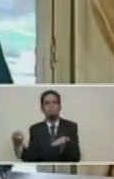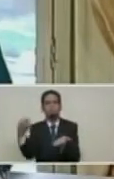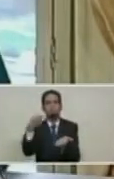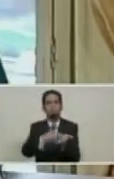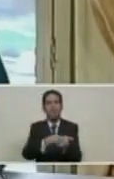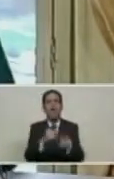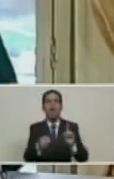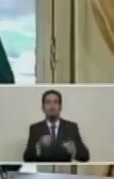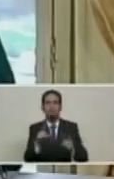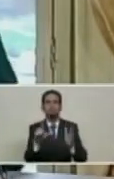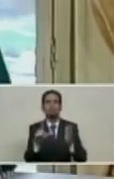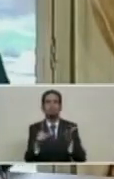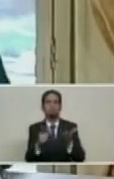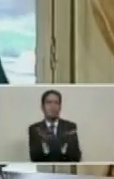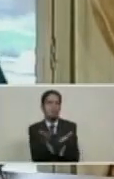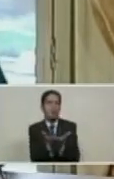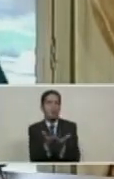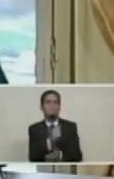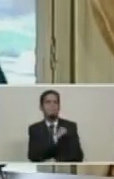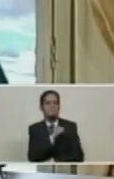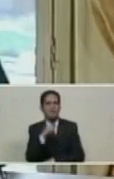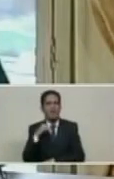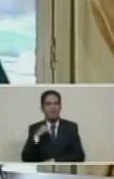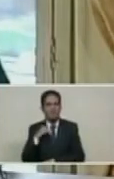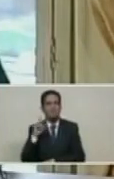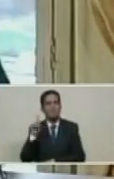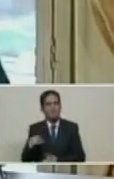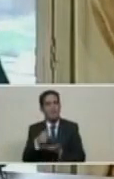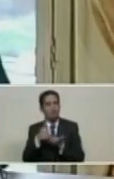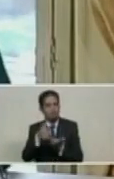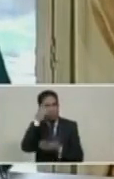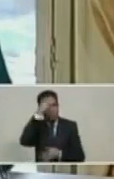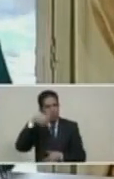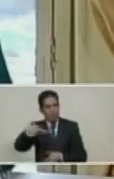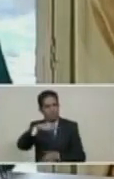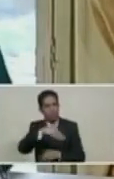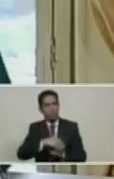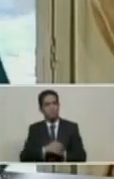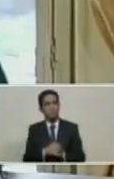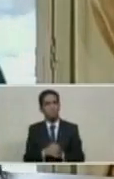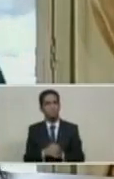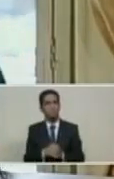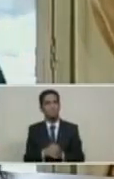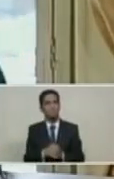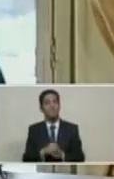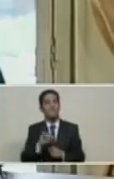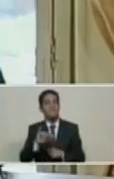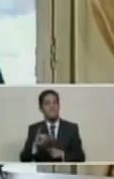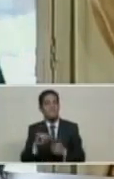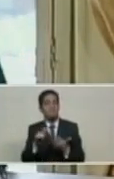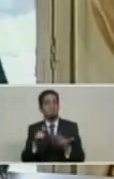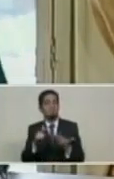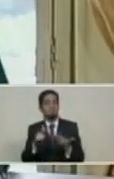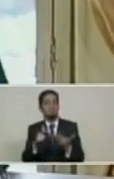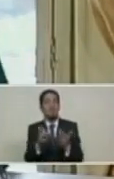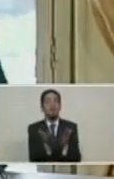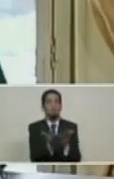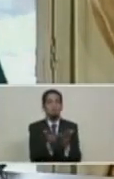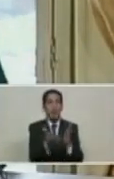privados, que son una opción para la población también, y el fortalecimiento de las escuelas